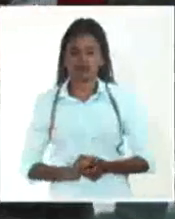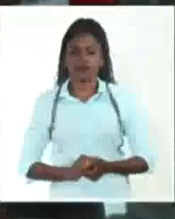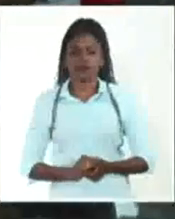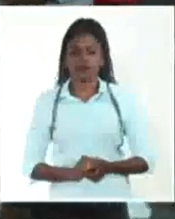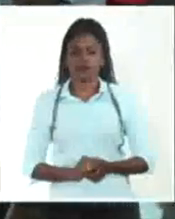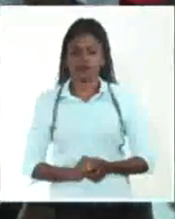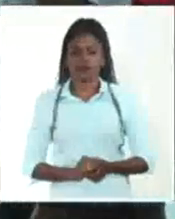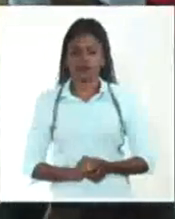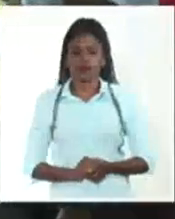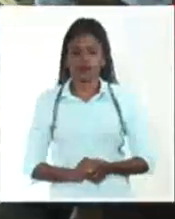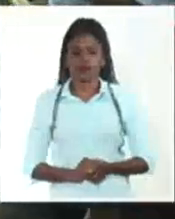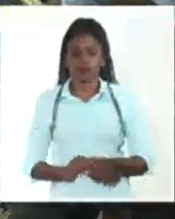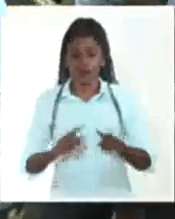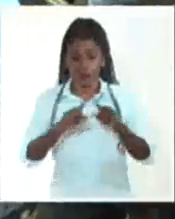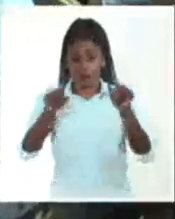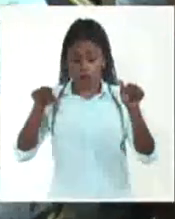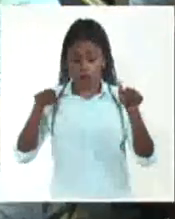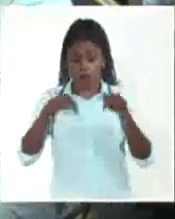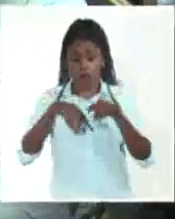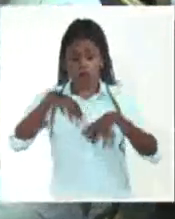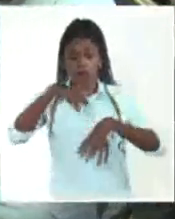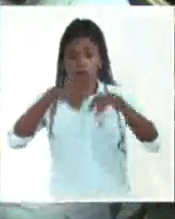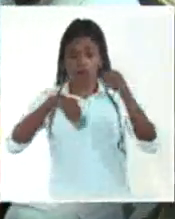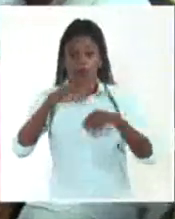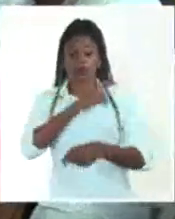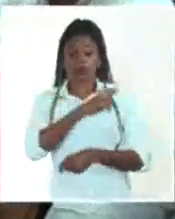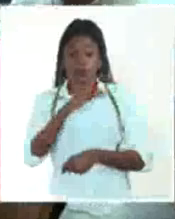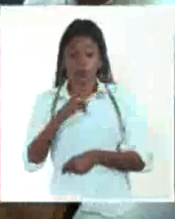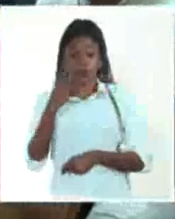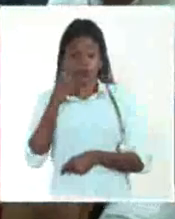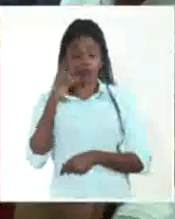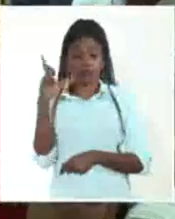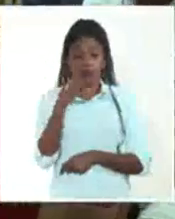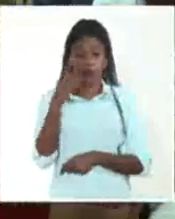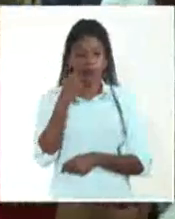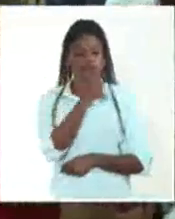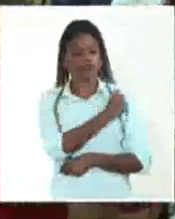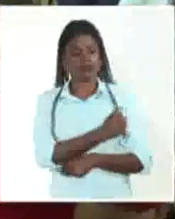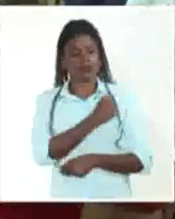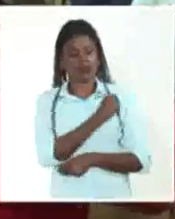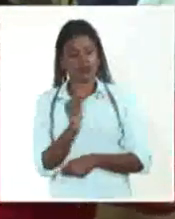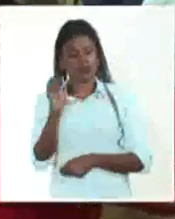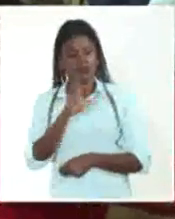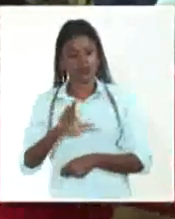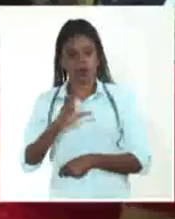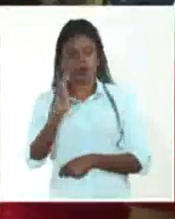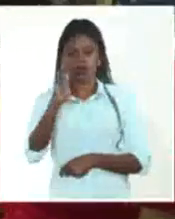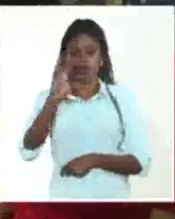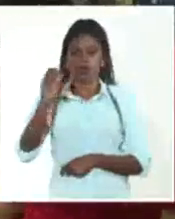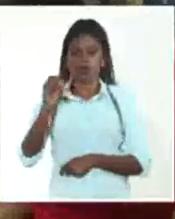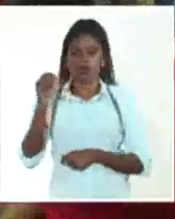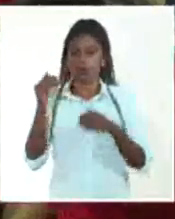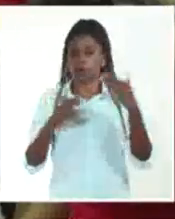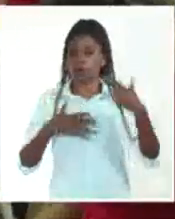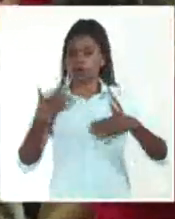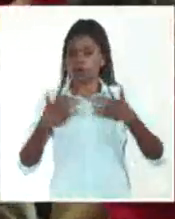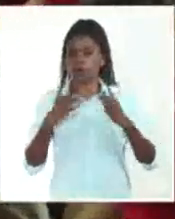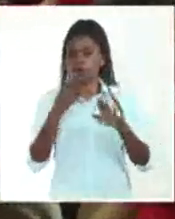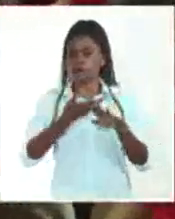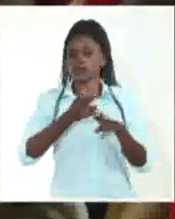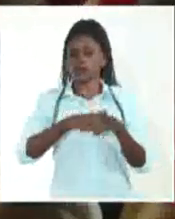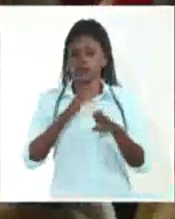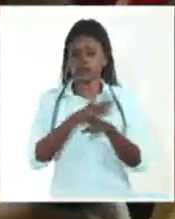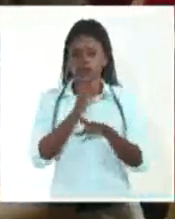El Salón Portocarrero del Palacio de la Revolución vibró este lunes con el amor y la solidaridad de cerca de 300 activistas,